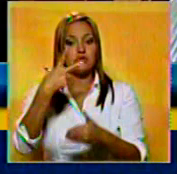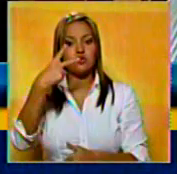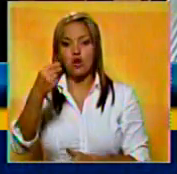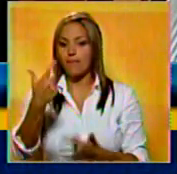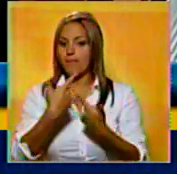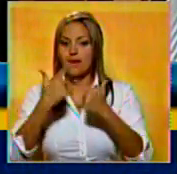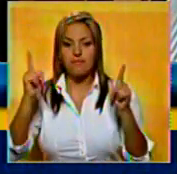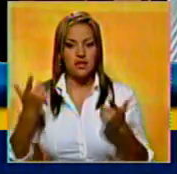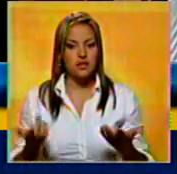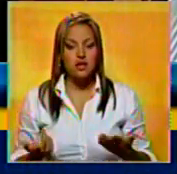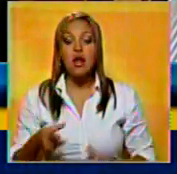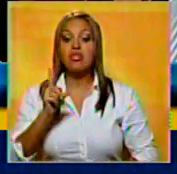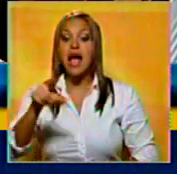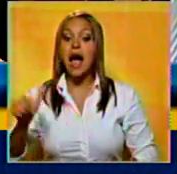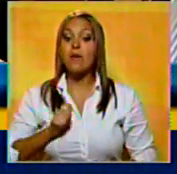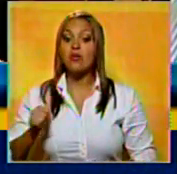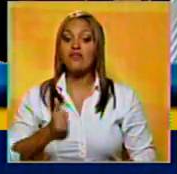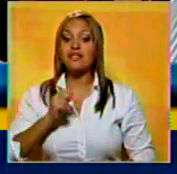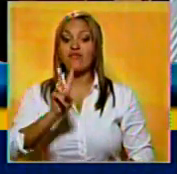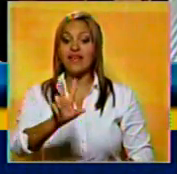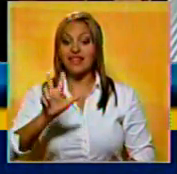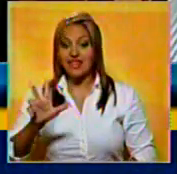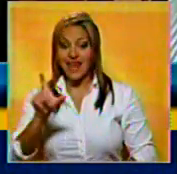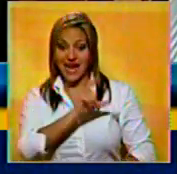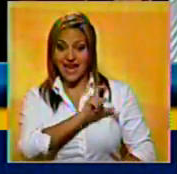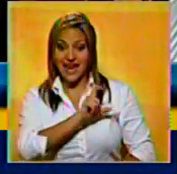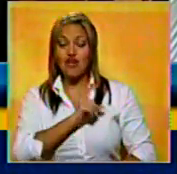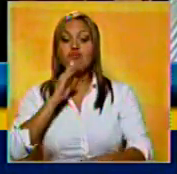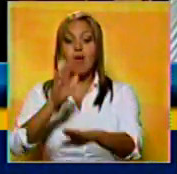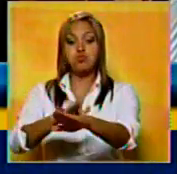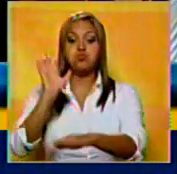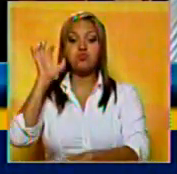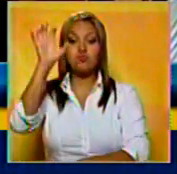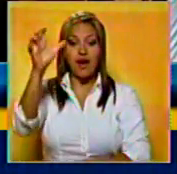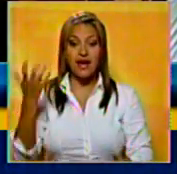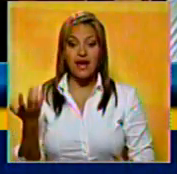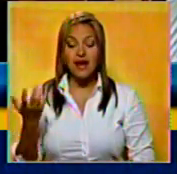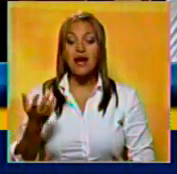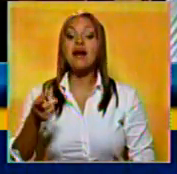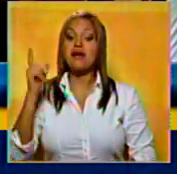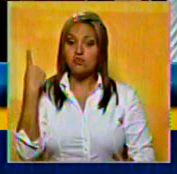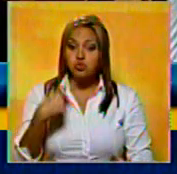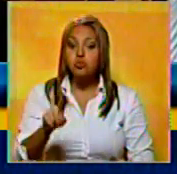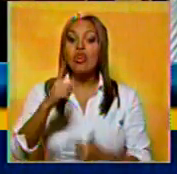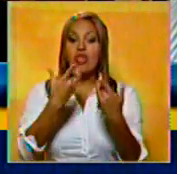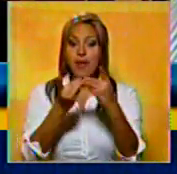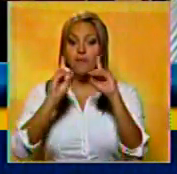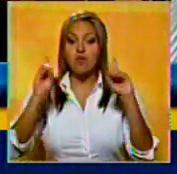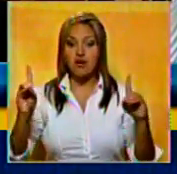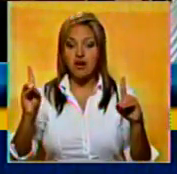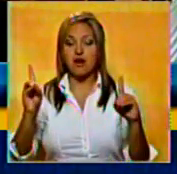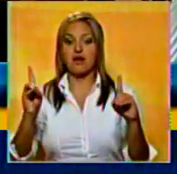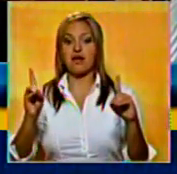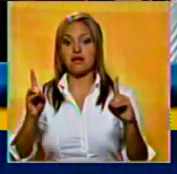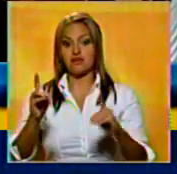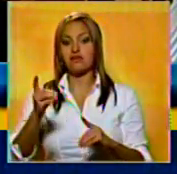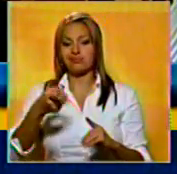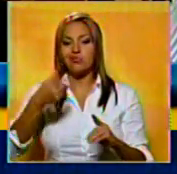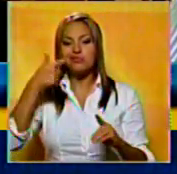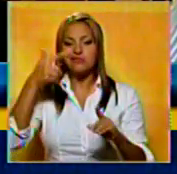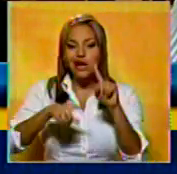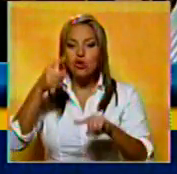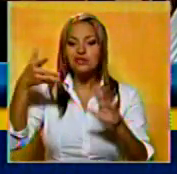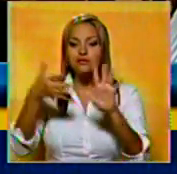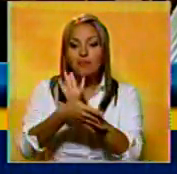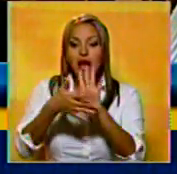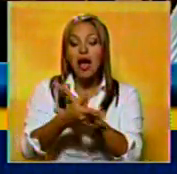que tenemos que aprovechar este 23 de enero para decir que el país tiene democracia a través de hechos, a través del